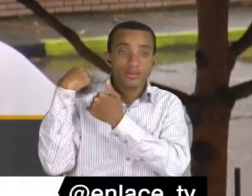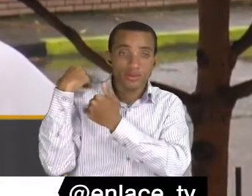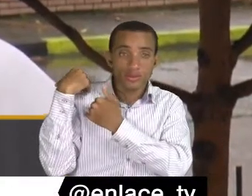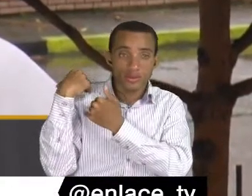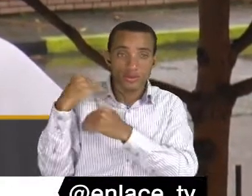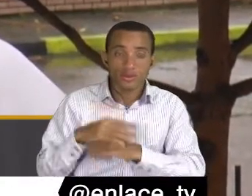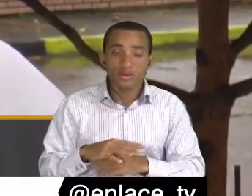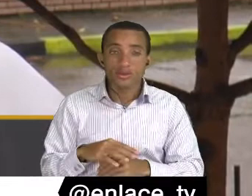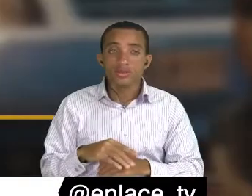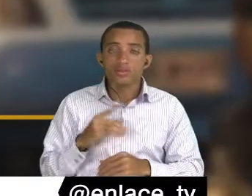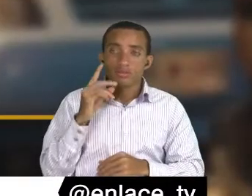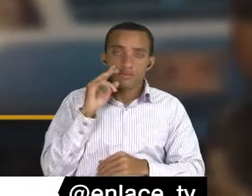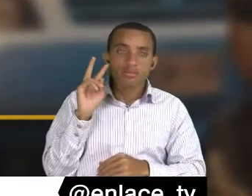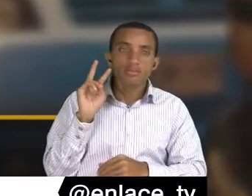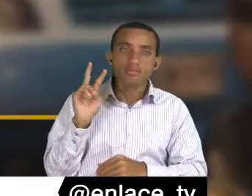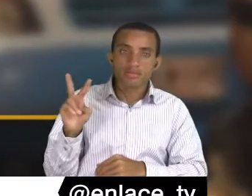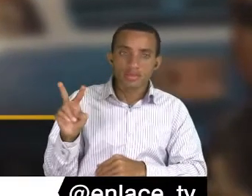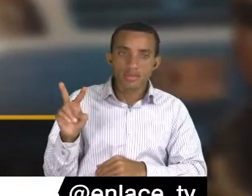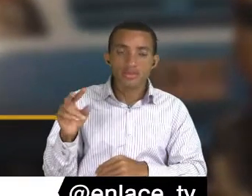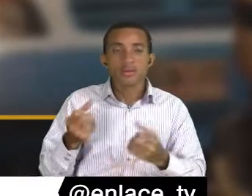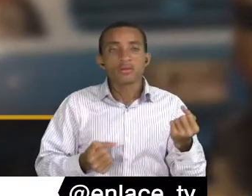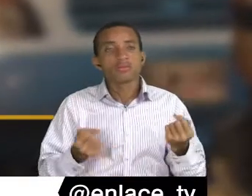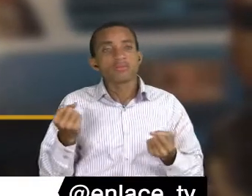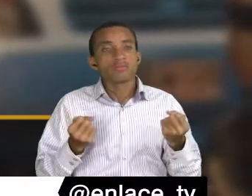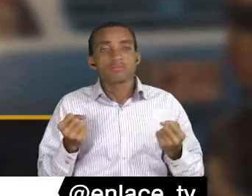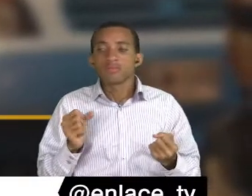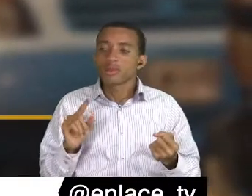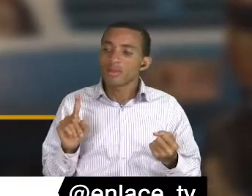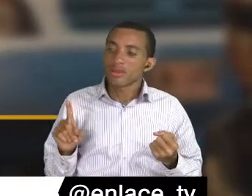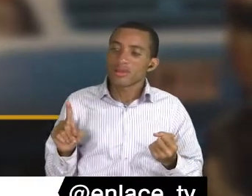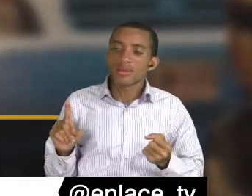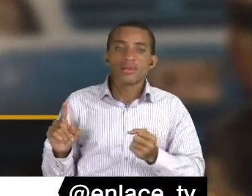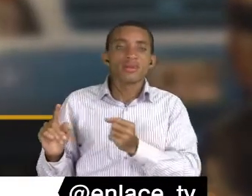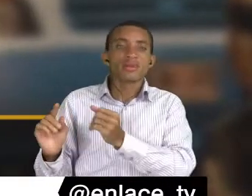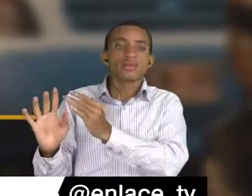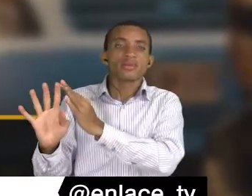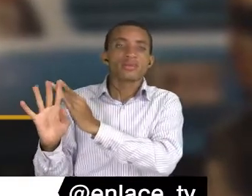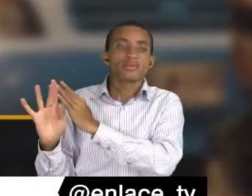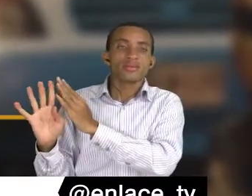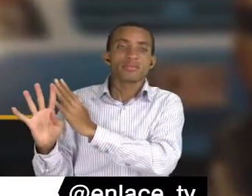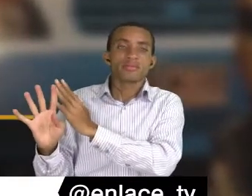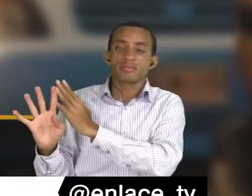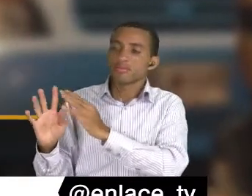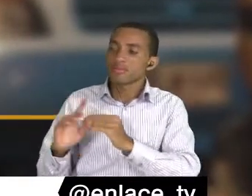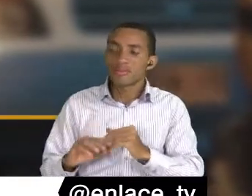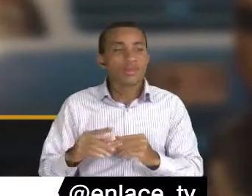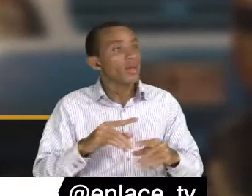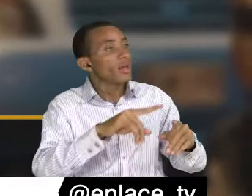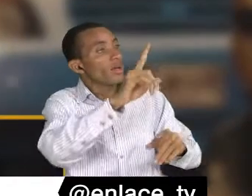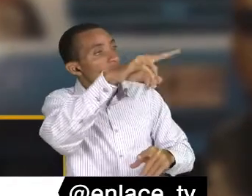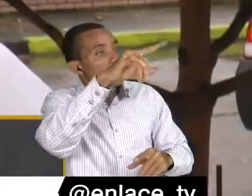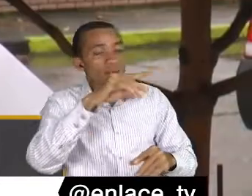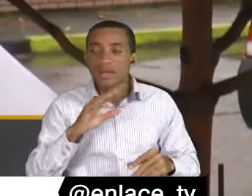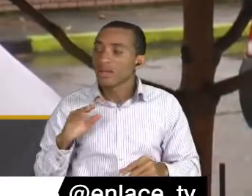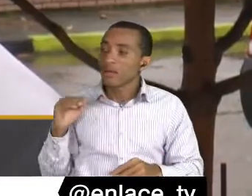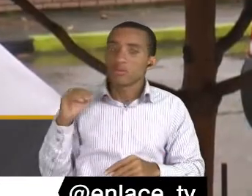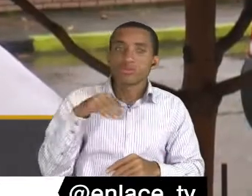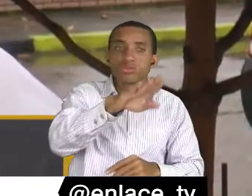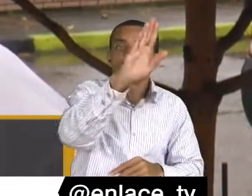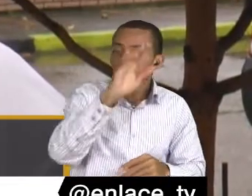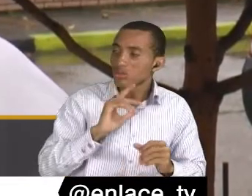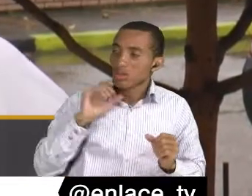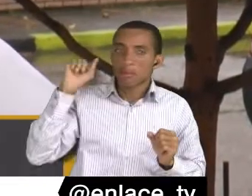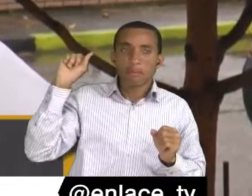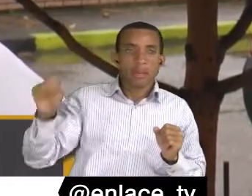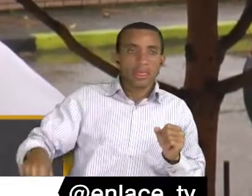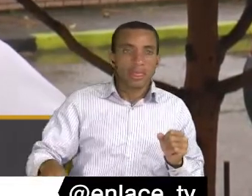los transportadores, las busetas, pasan y ven los alumnos parados en los sitios de paro y no los recogen, los dejan botados. Mire el daño que le está haciendo al